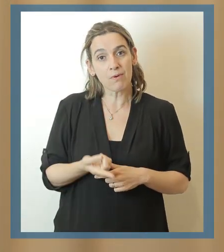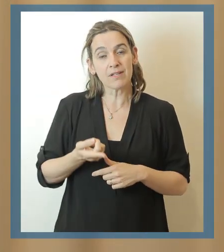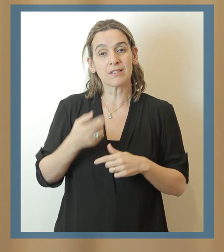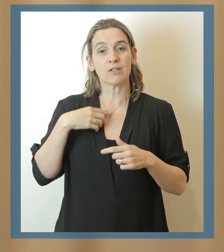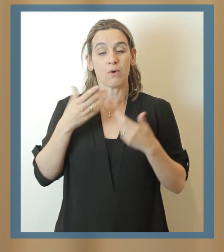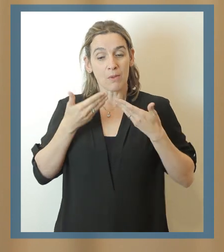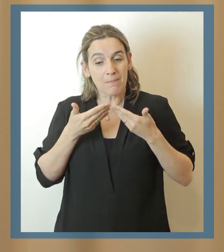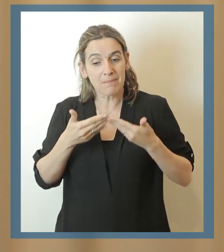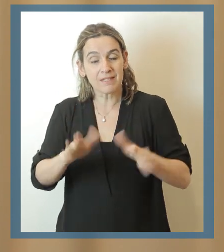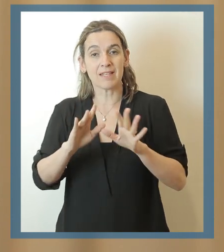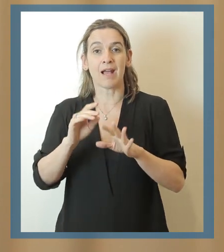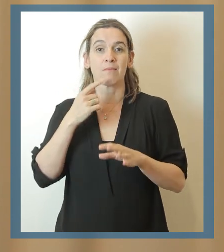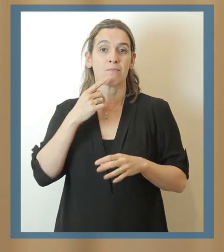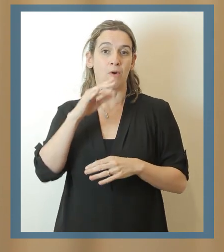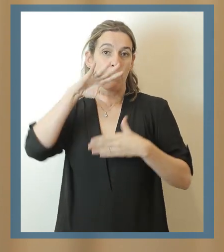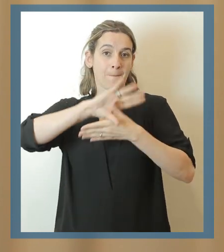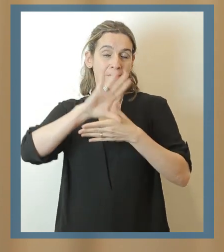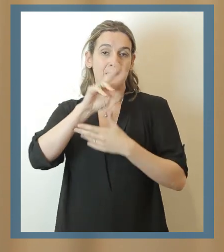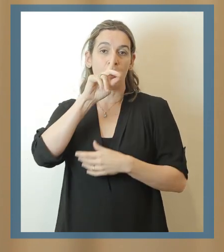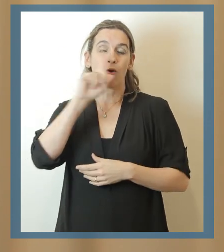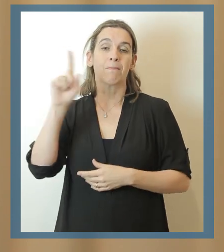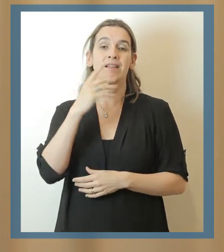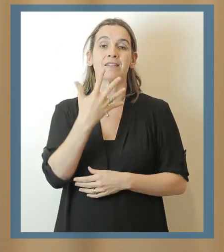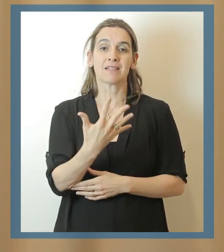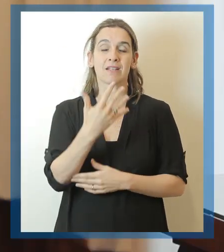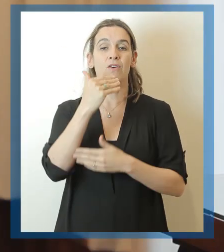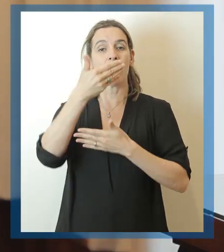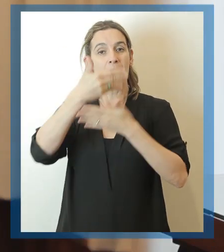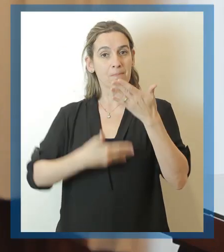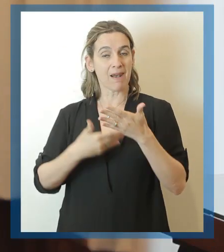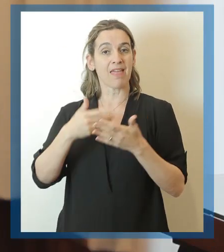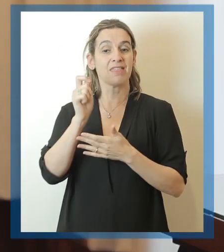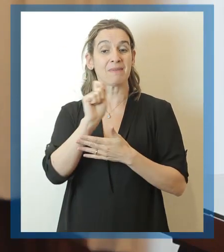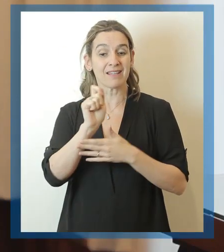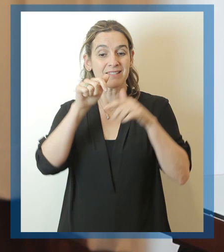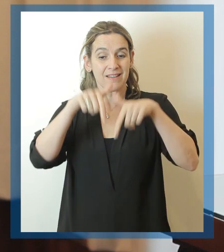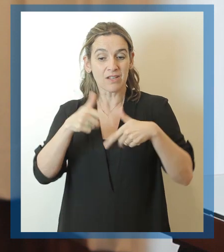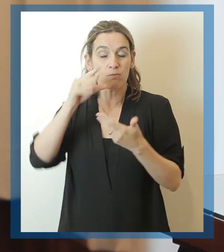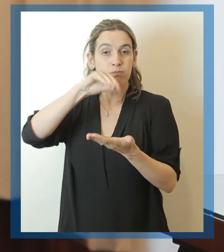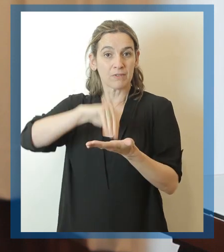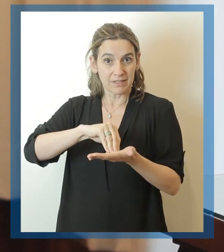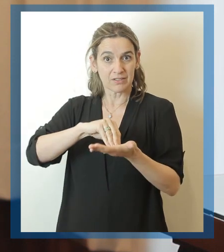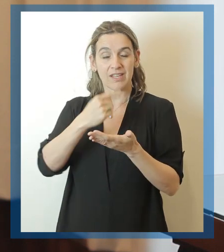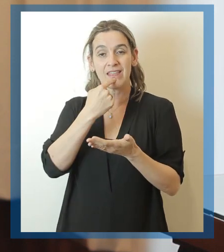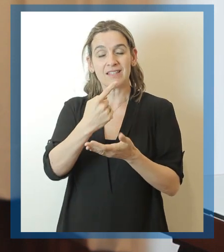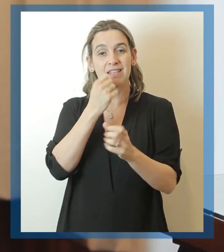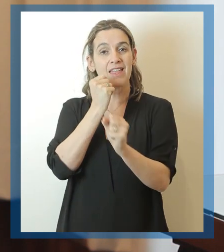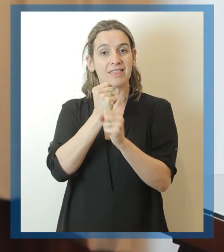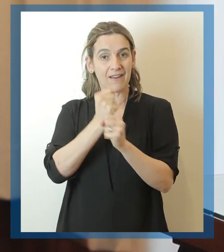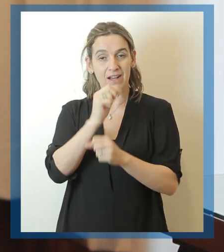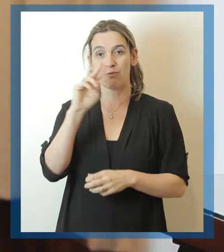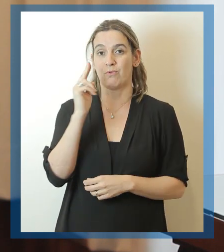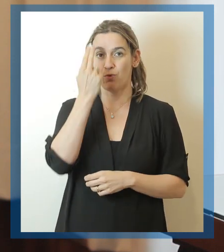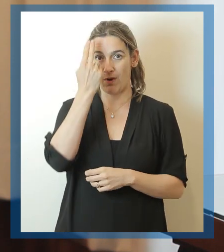cuando nosotros nacimos como MIDES en el 2005, el plan de emergencia tenía un componente que